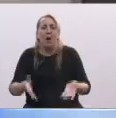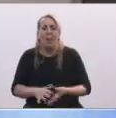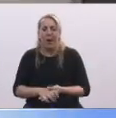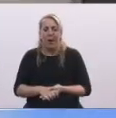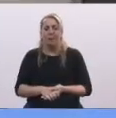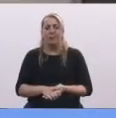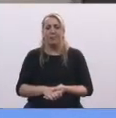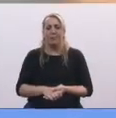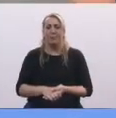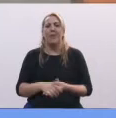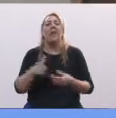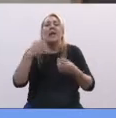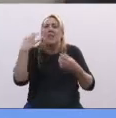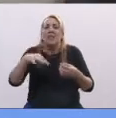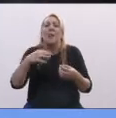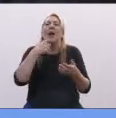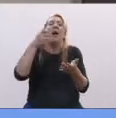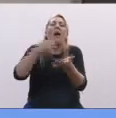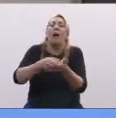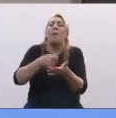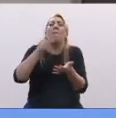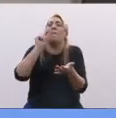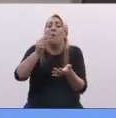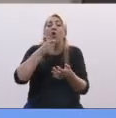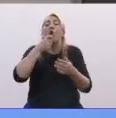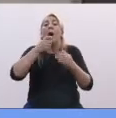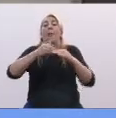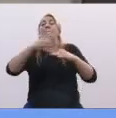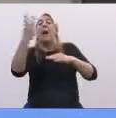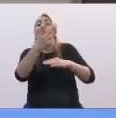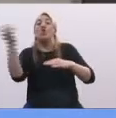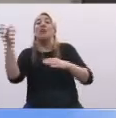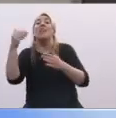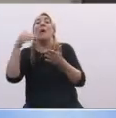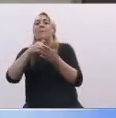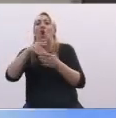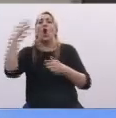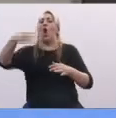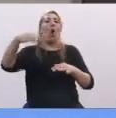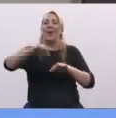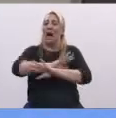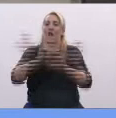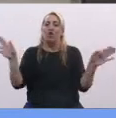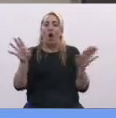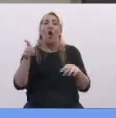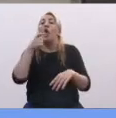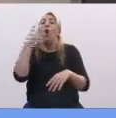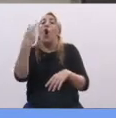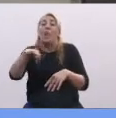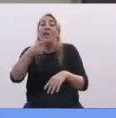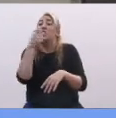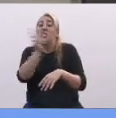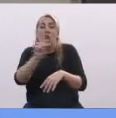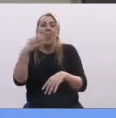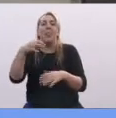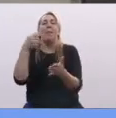cartera, cómpratela, que inviertan poco. Y los que tienen más de 200 millones, por obligación que invirtieran. Por obligación, si no pagan una multa. Eso es